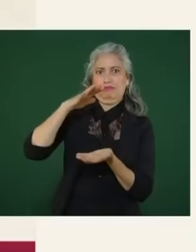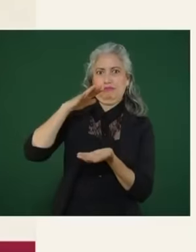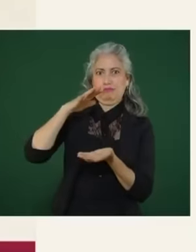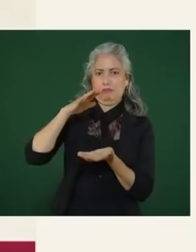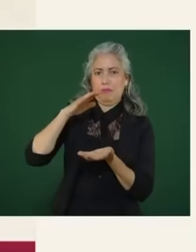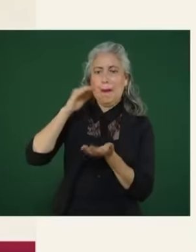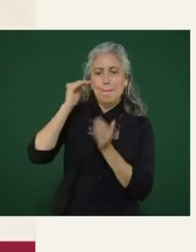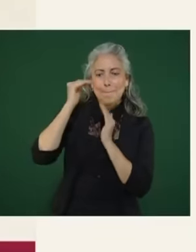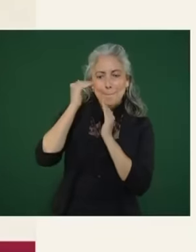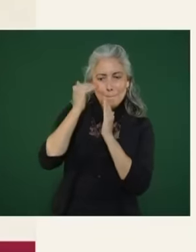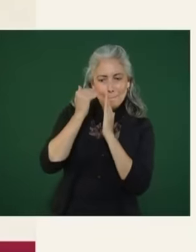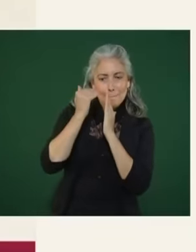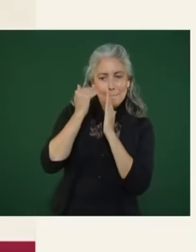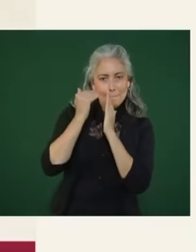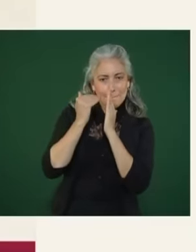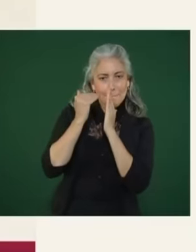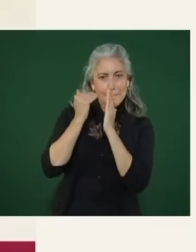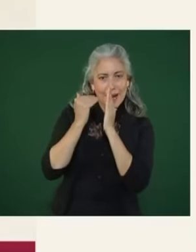4.40.